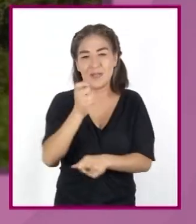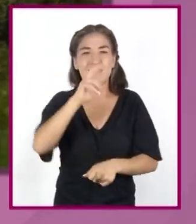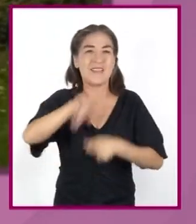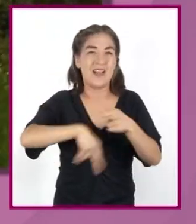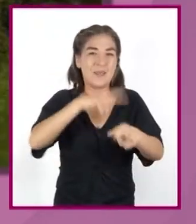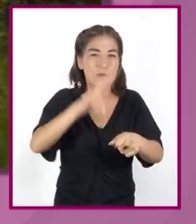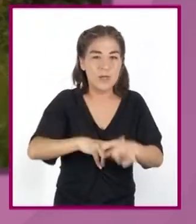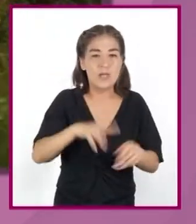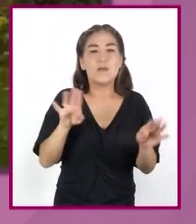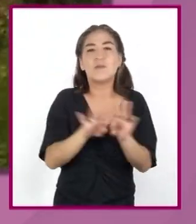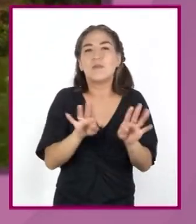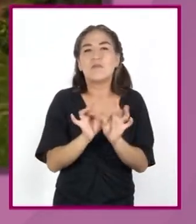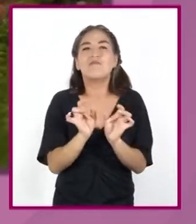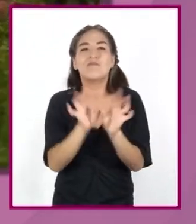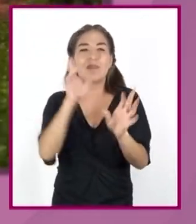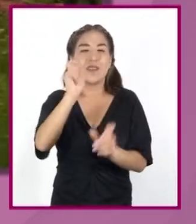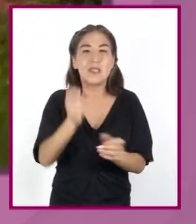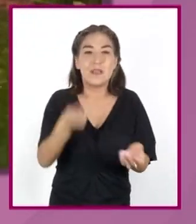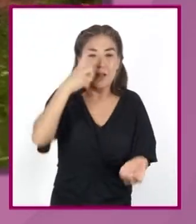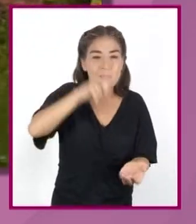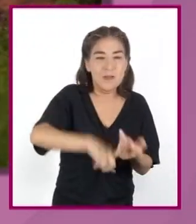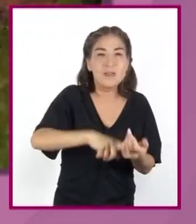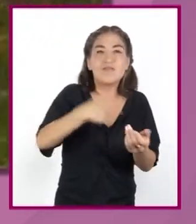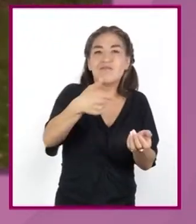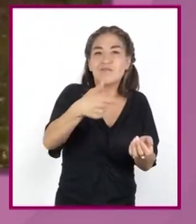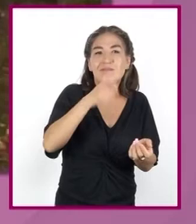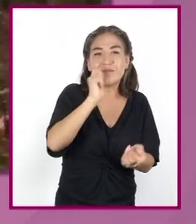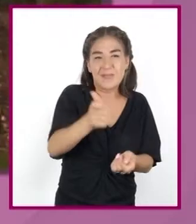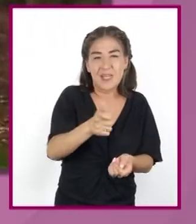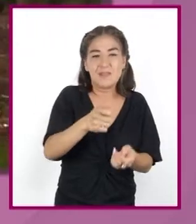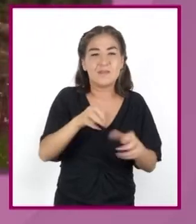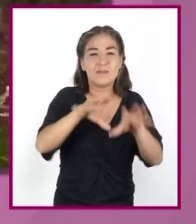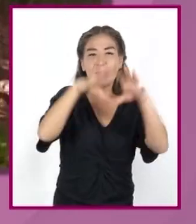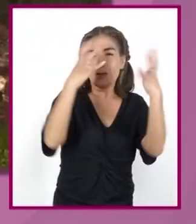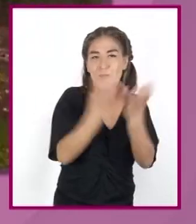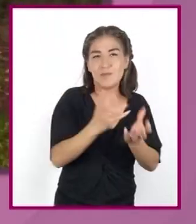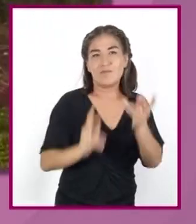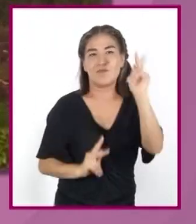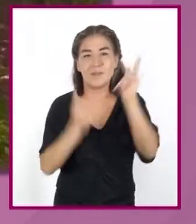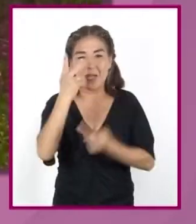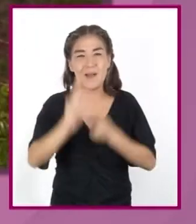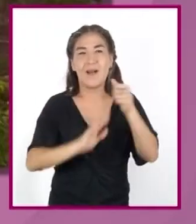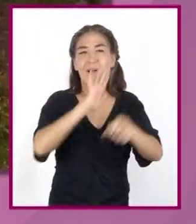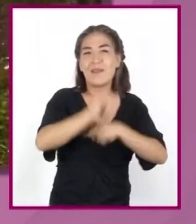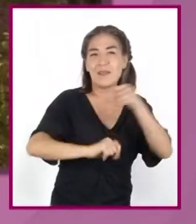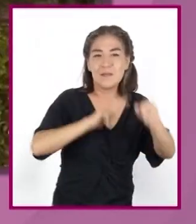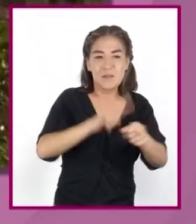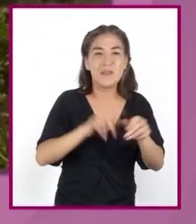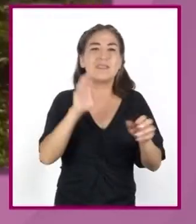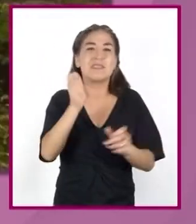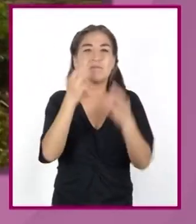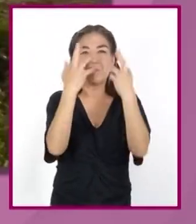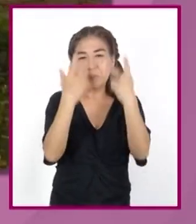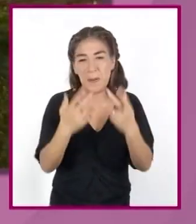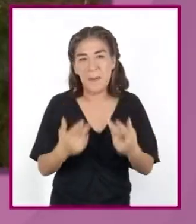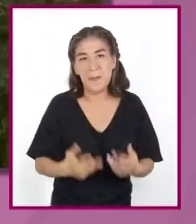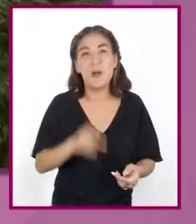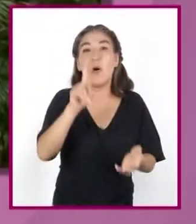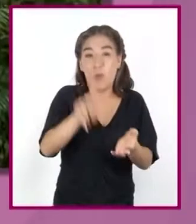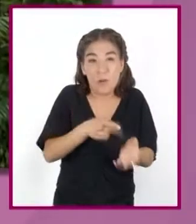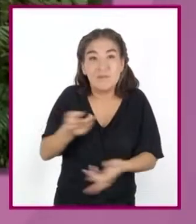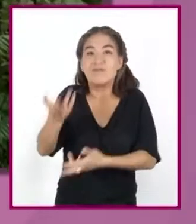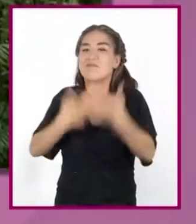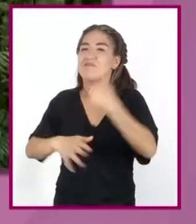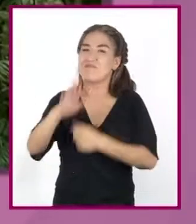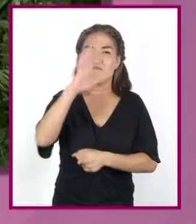resultar en la fragmentación o aislamiento de ecosistemas, en el deterioro de sus servicios ambientales y en la irreparable pérdida de